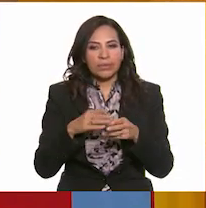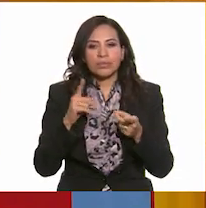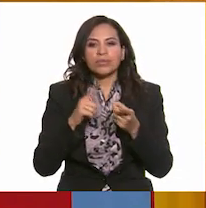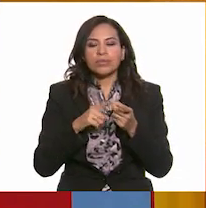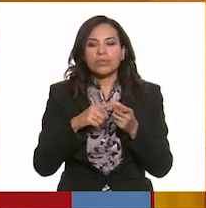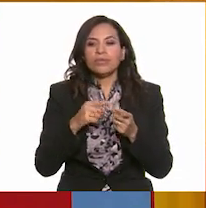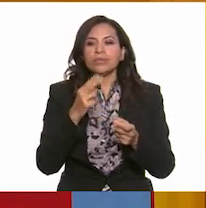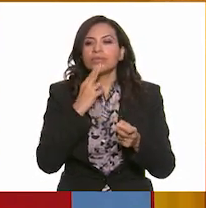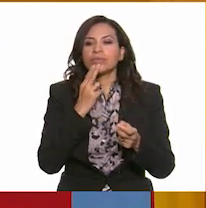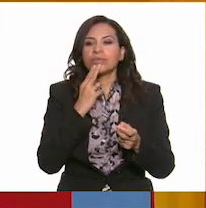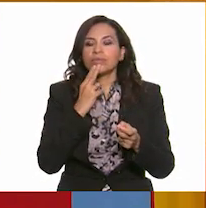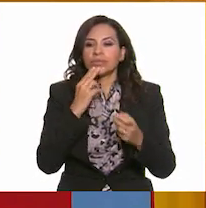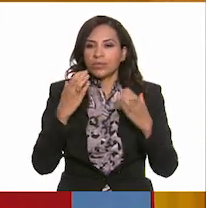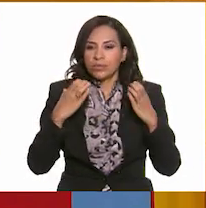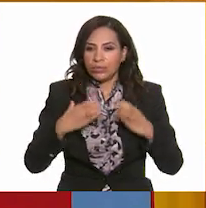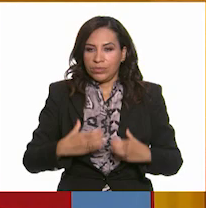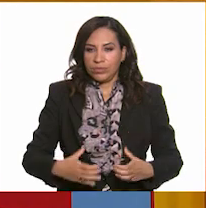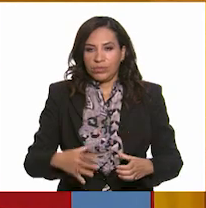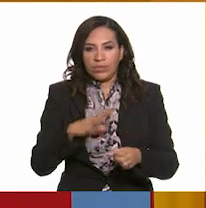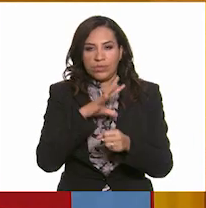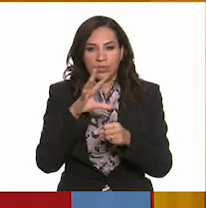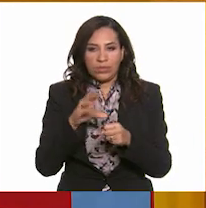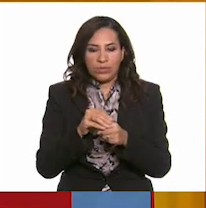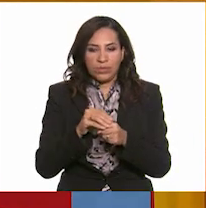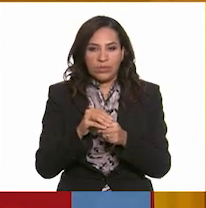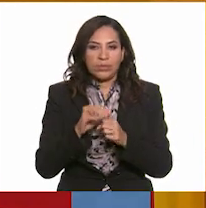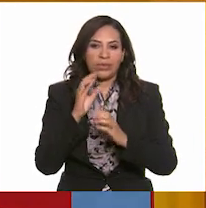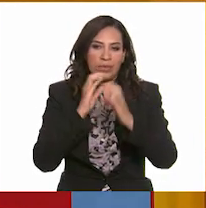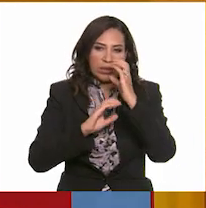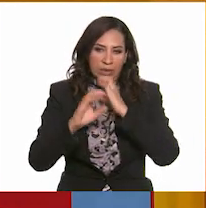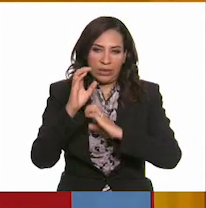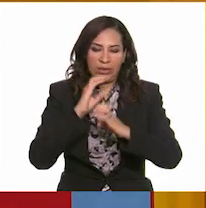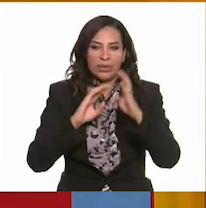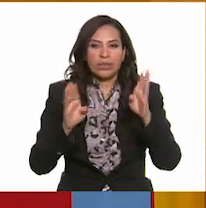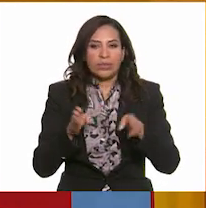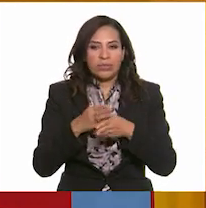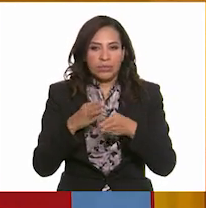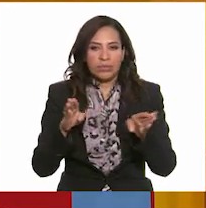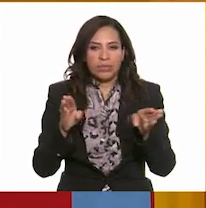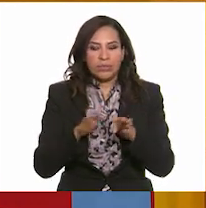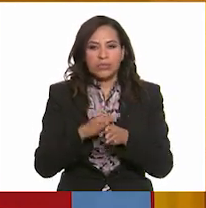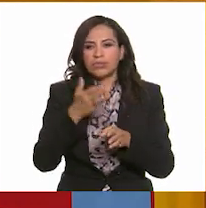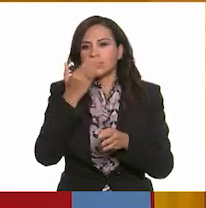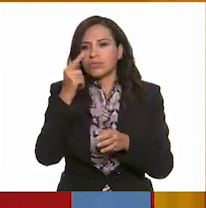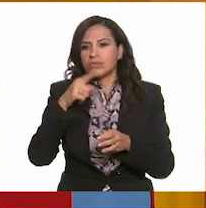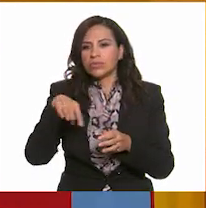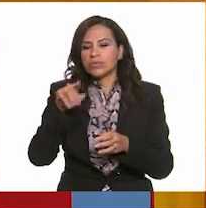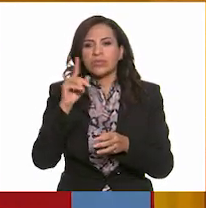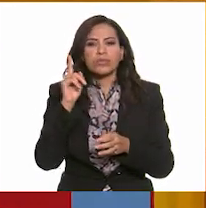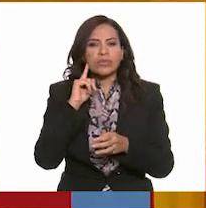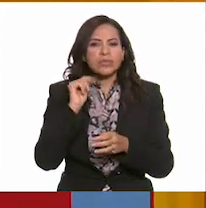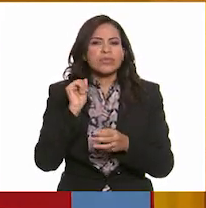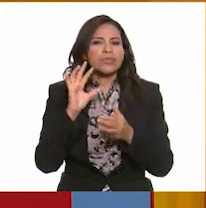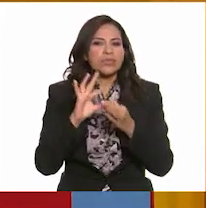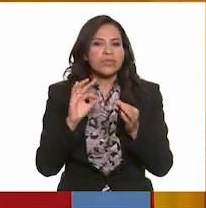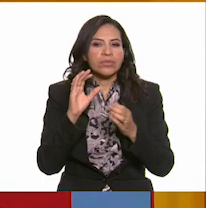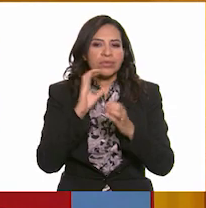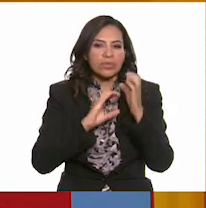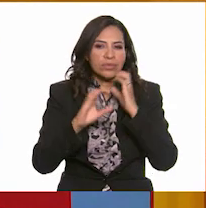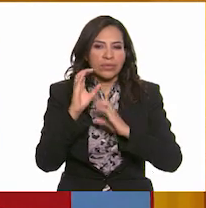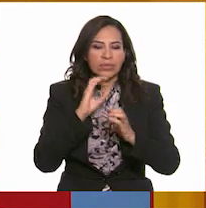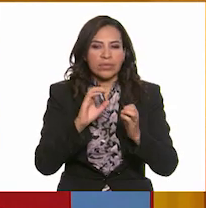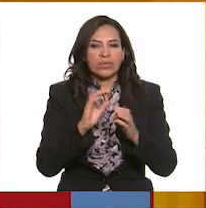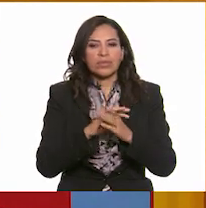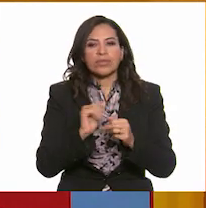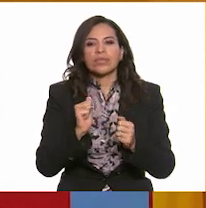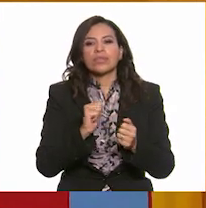donde utilizábamos el cuerpo completo y las canciones, la música. No sé si ustedes hayan oído hablar de la canción del